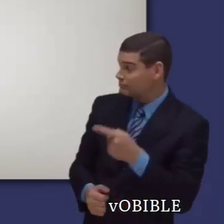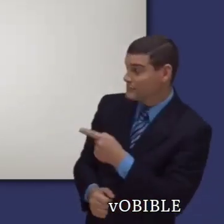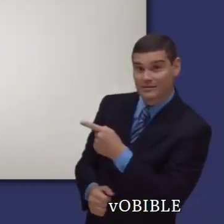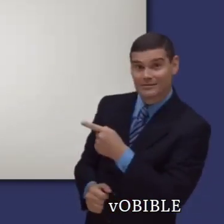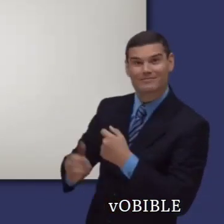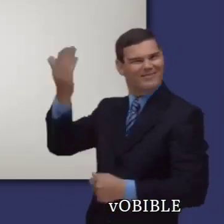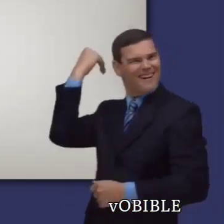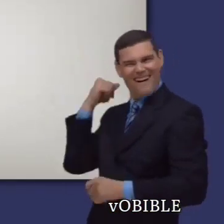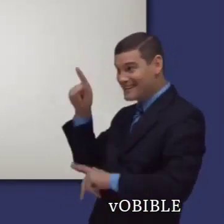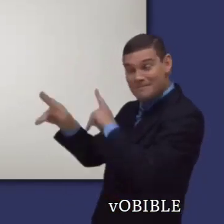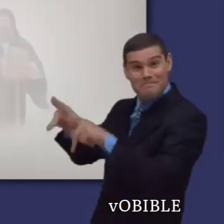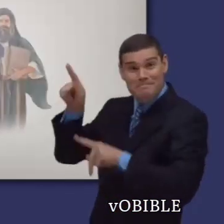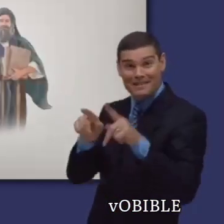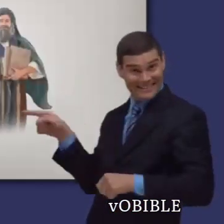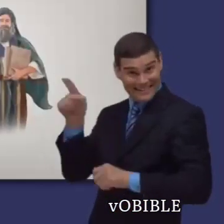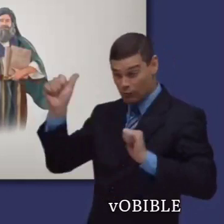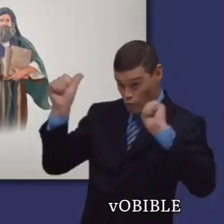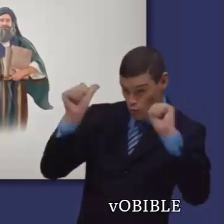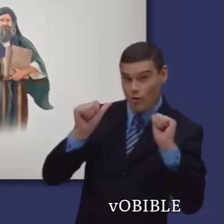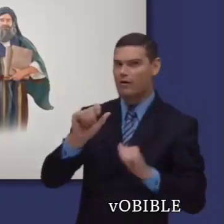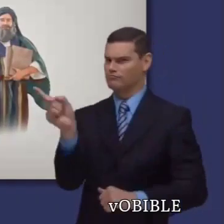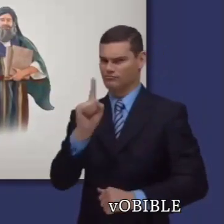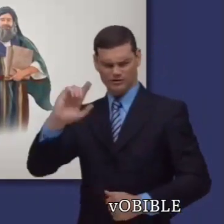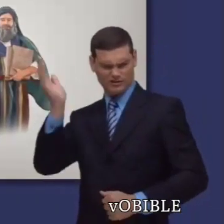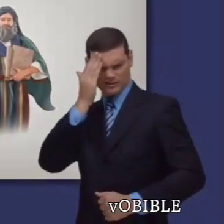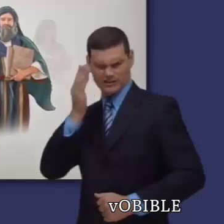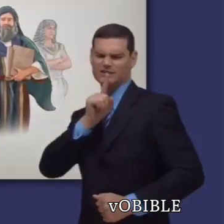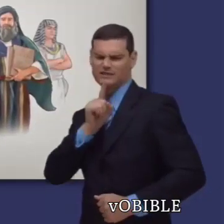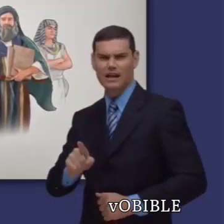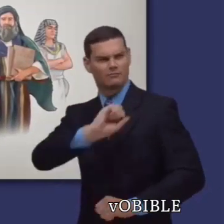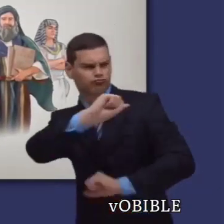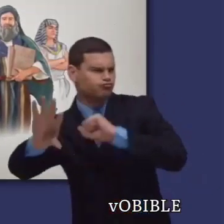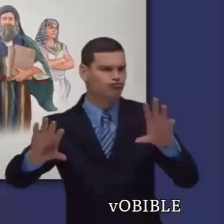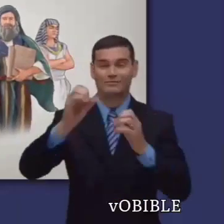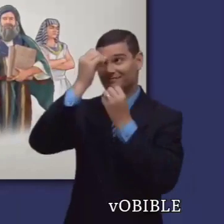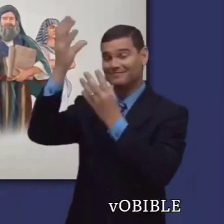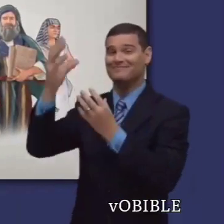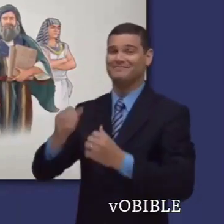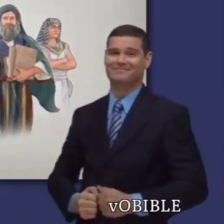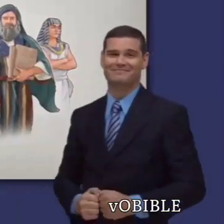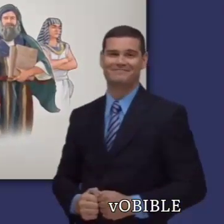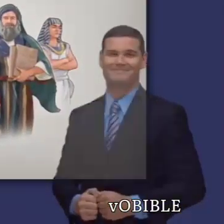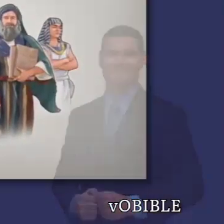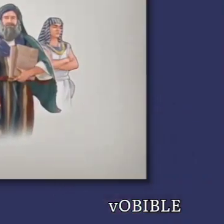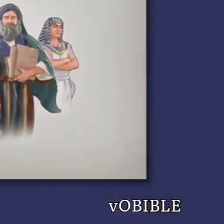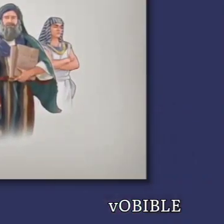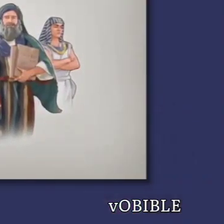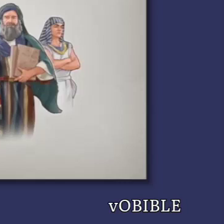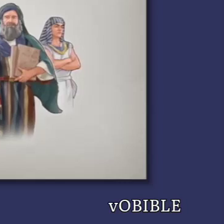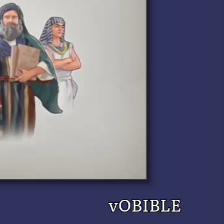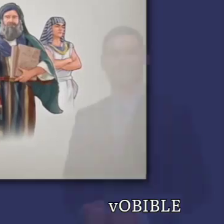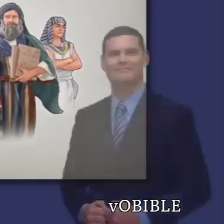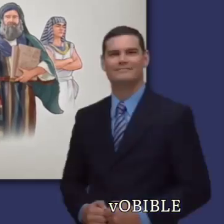mujeres precristianos que por su fe recibieron poder para hablar y actuar con valor. En el